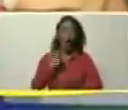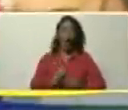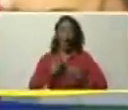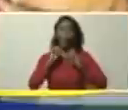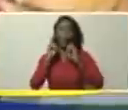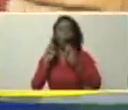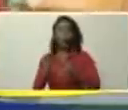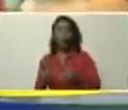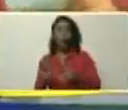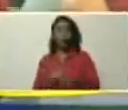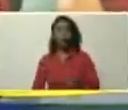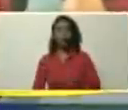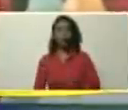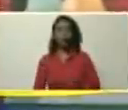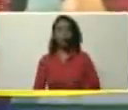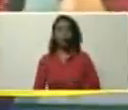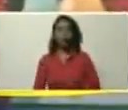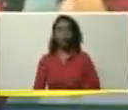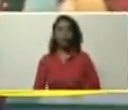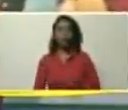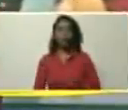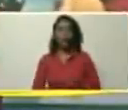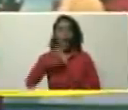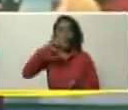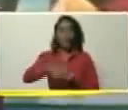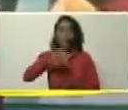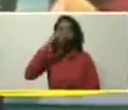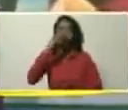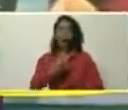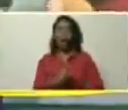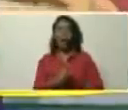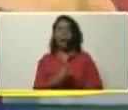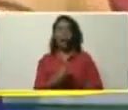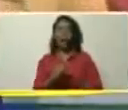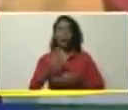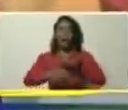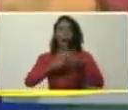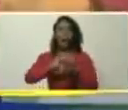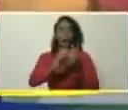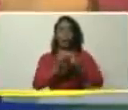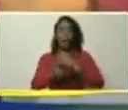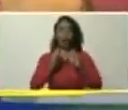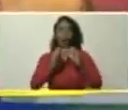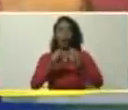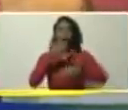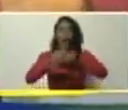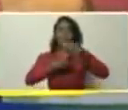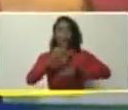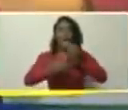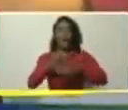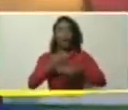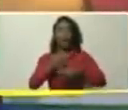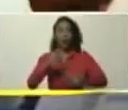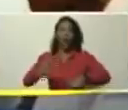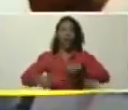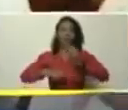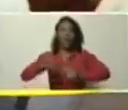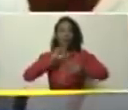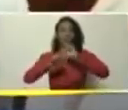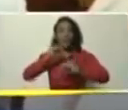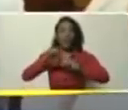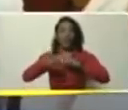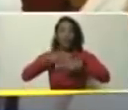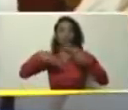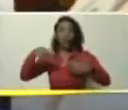oportunidad que el Estado Barinas se convierta y siga siendo un bastión de la revolución. Aquí nació nuestro comandante